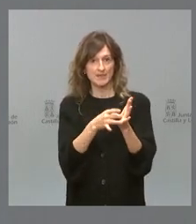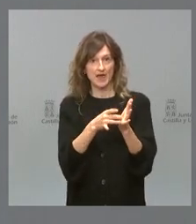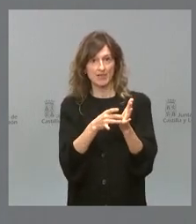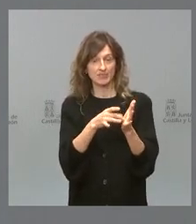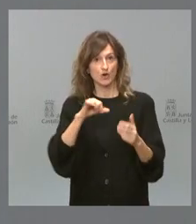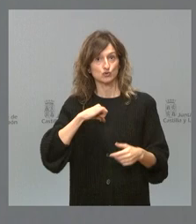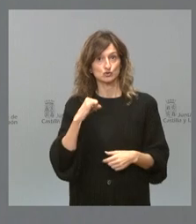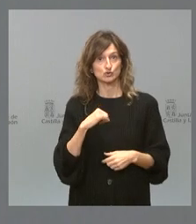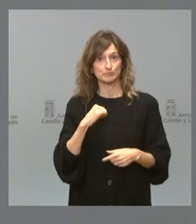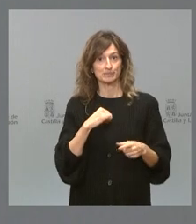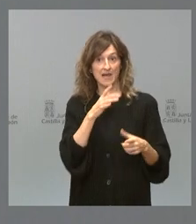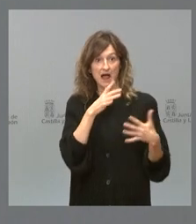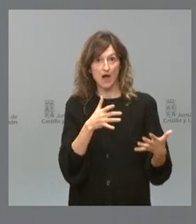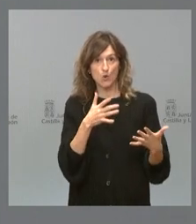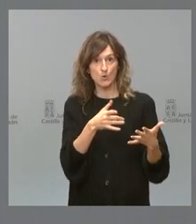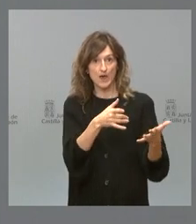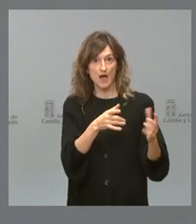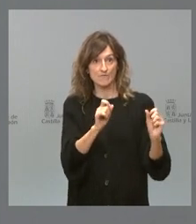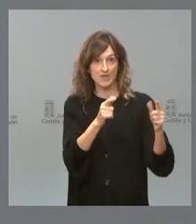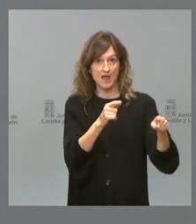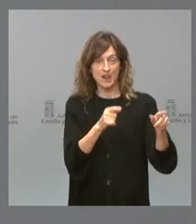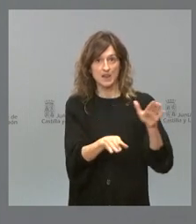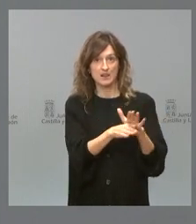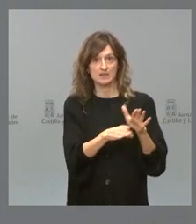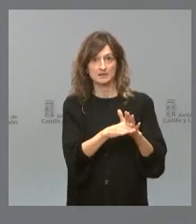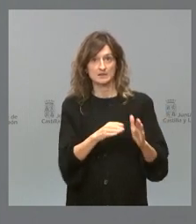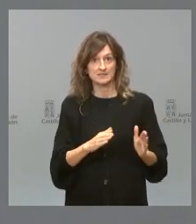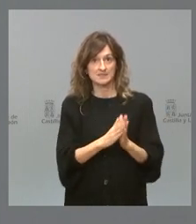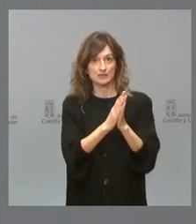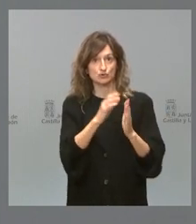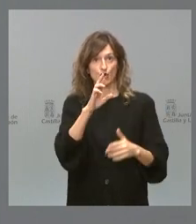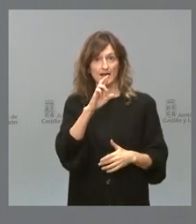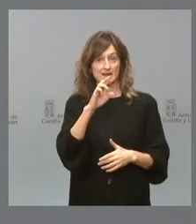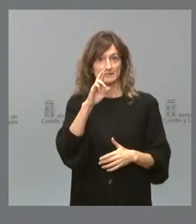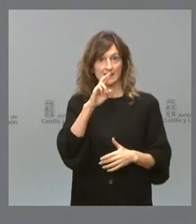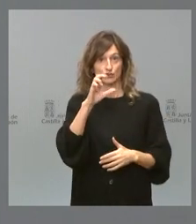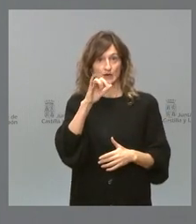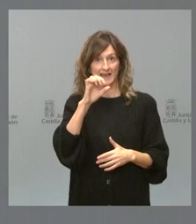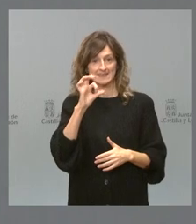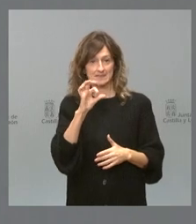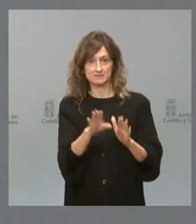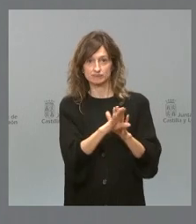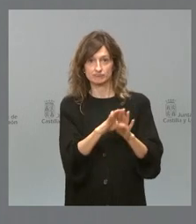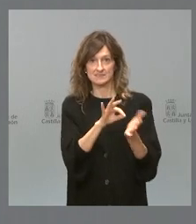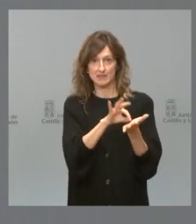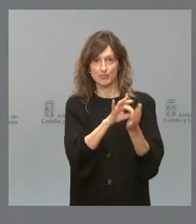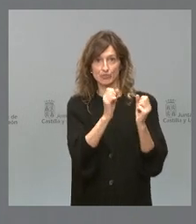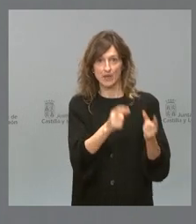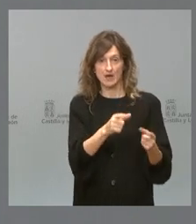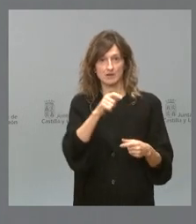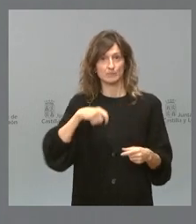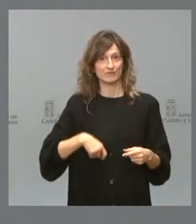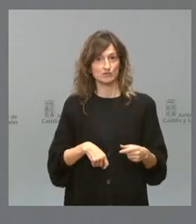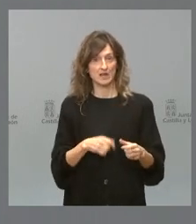el hospital que actualmente está en vigor el hospital Santo Reyes y que por tanto esto está absolutamente garantizado el personal